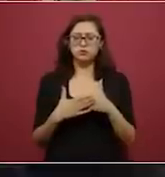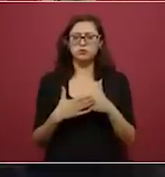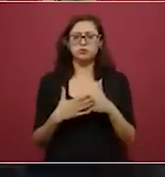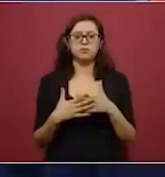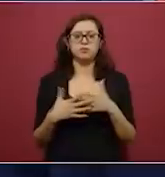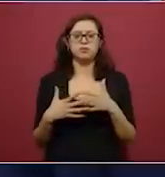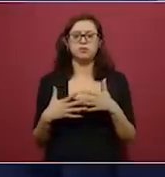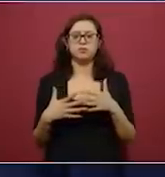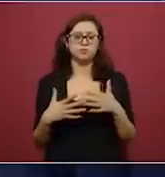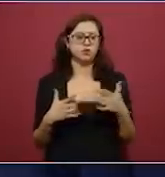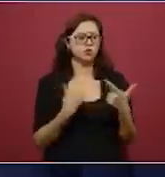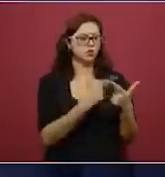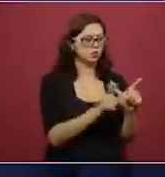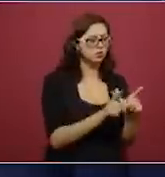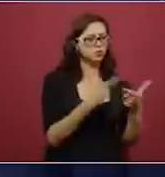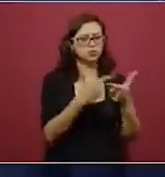las corporaciones